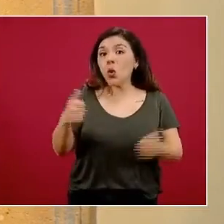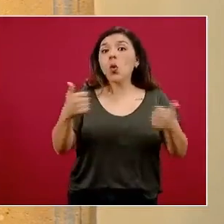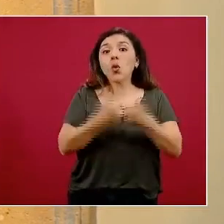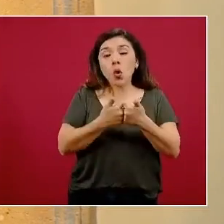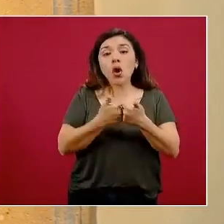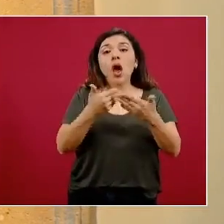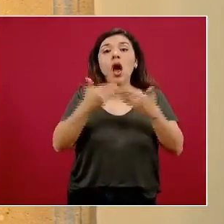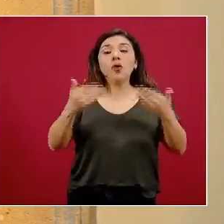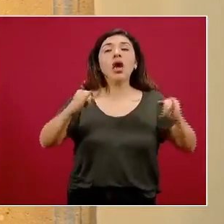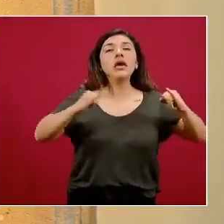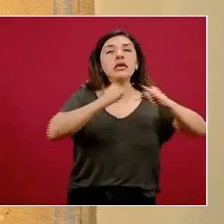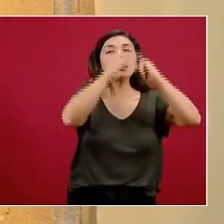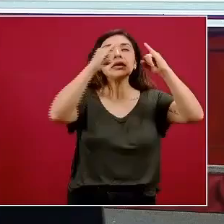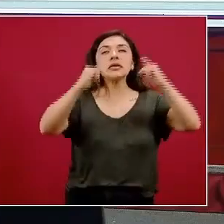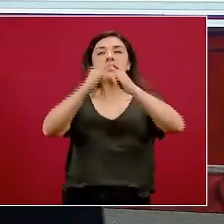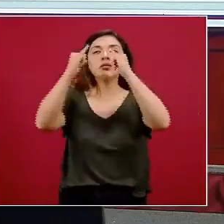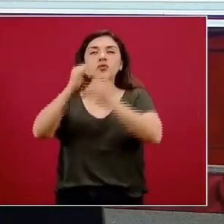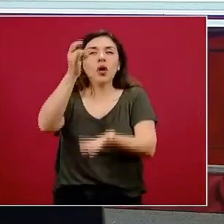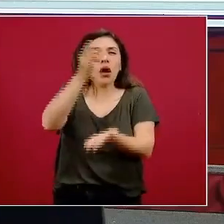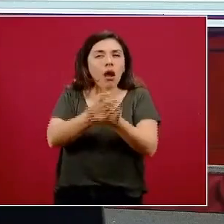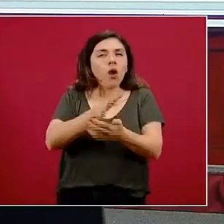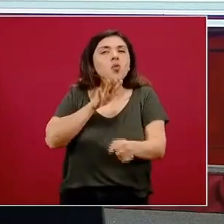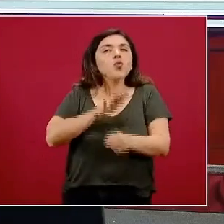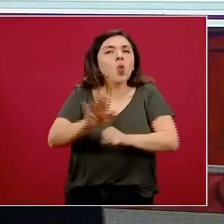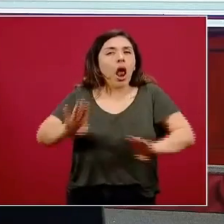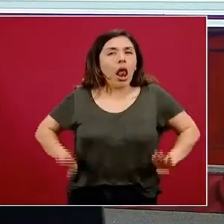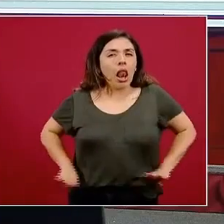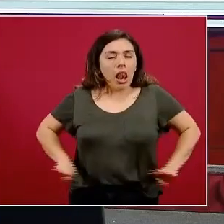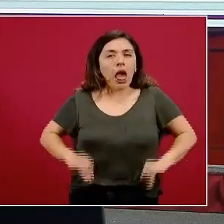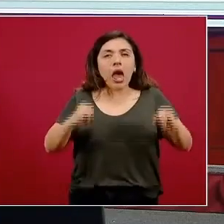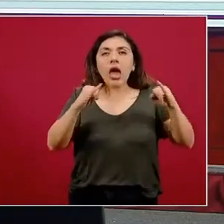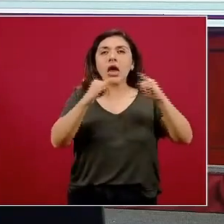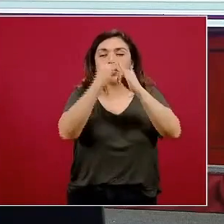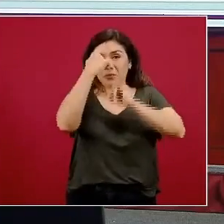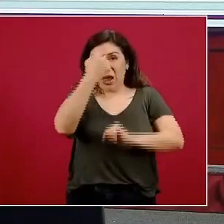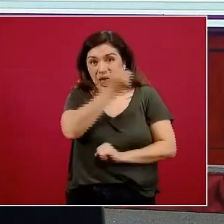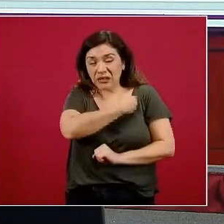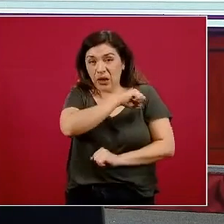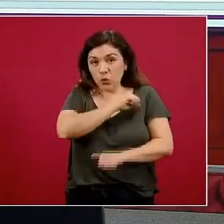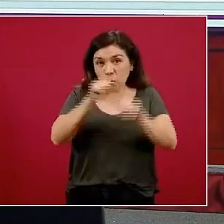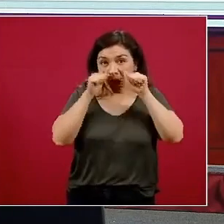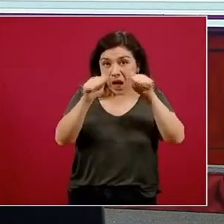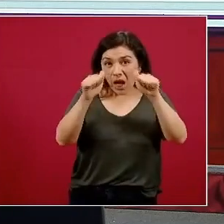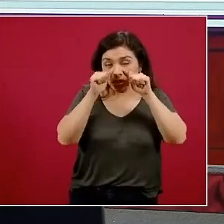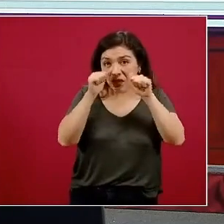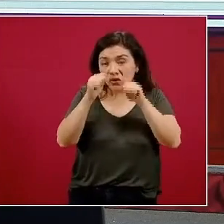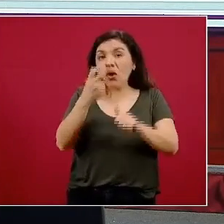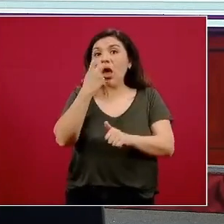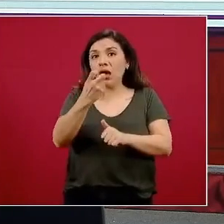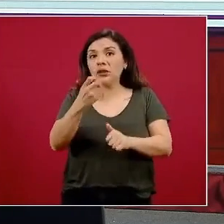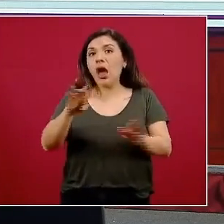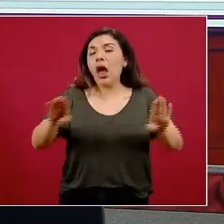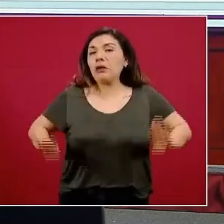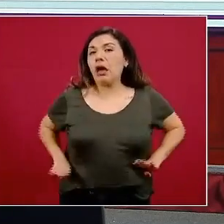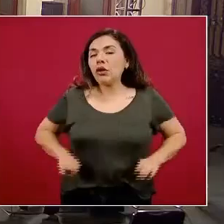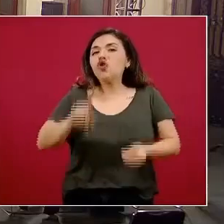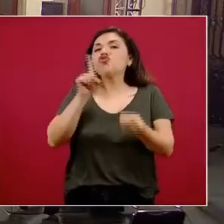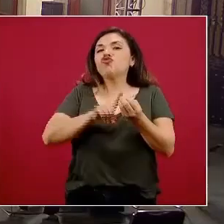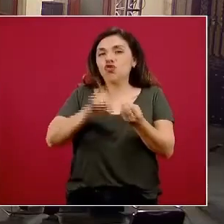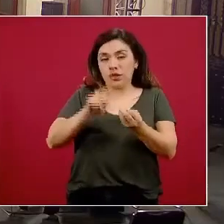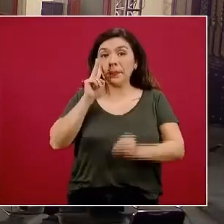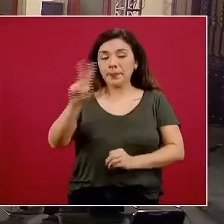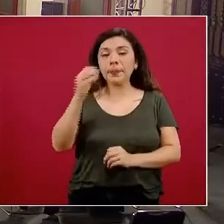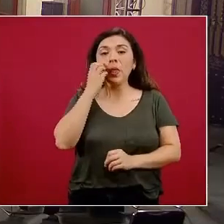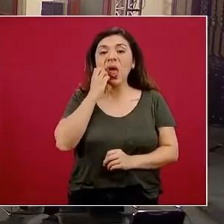por institución, o sea, identifiquemos también en qué institución del sector salud se encuentran estas personas. Sería la